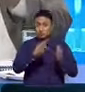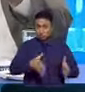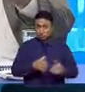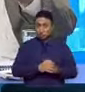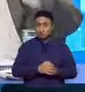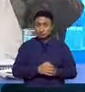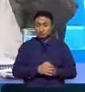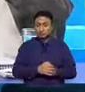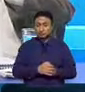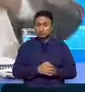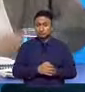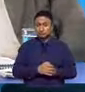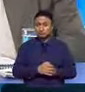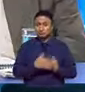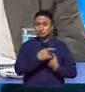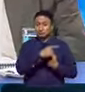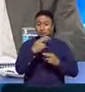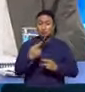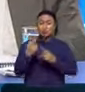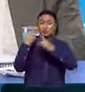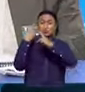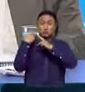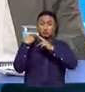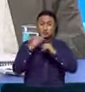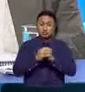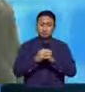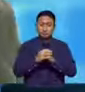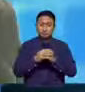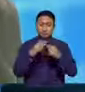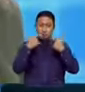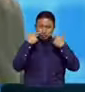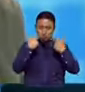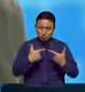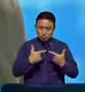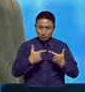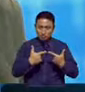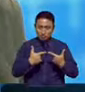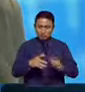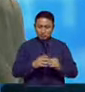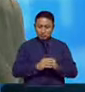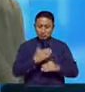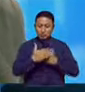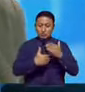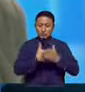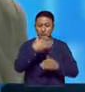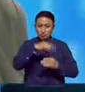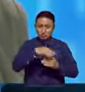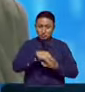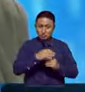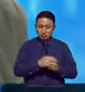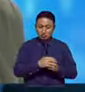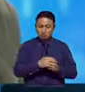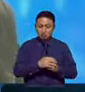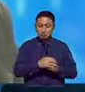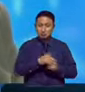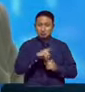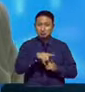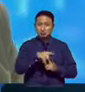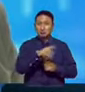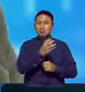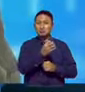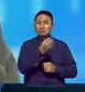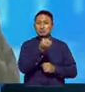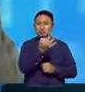Participación Ciudadana, que está encargada de hacer el seguimiento del proceso electoral, en particular con el conteo